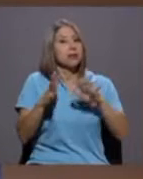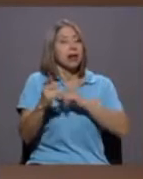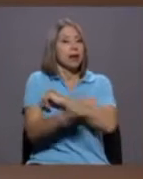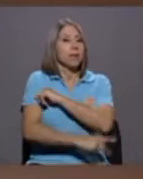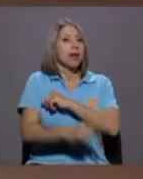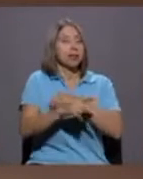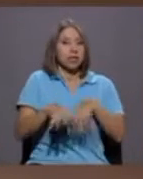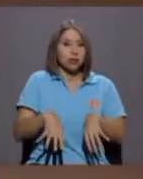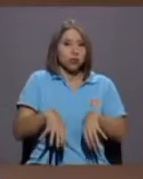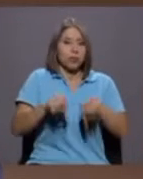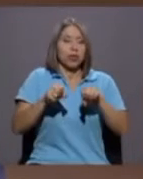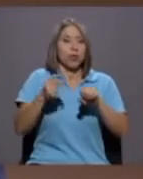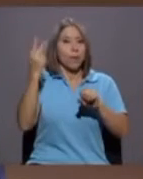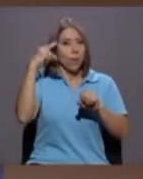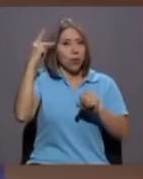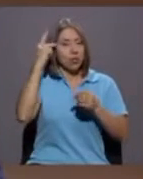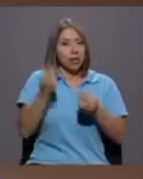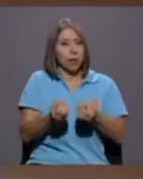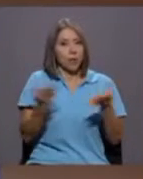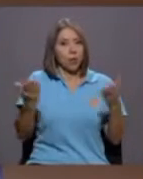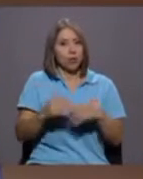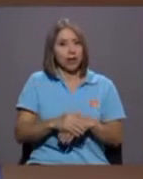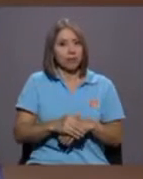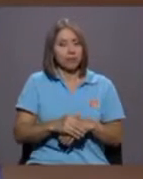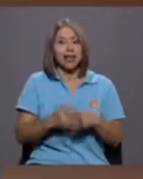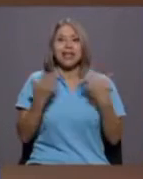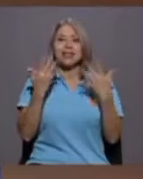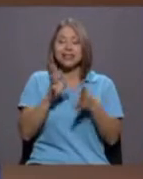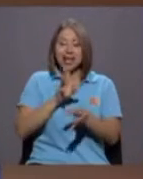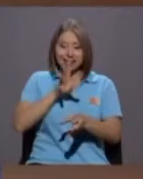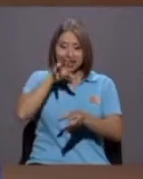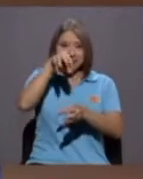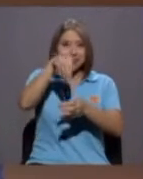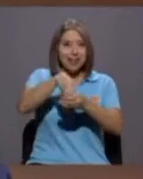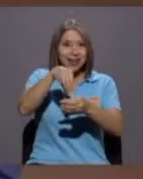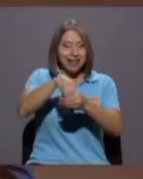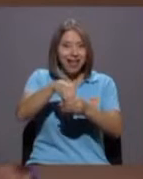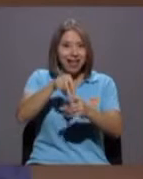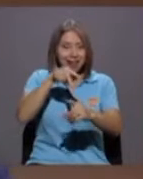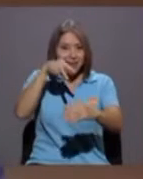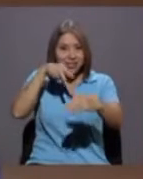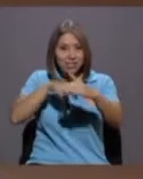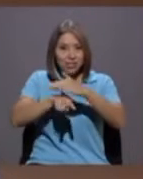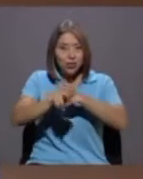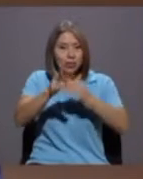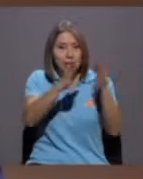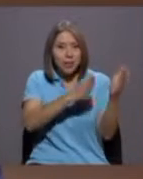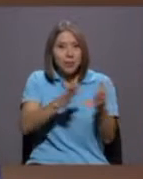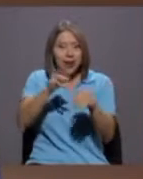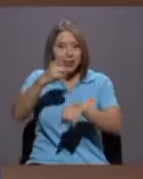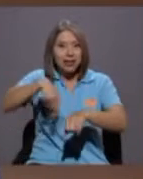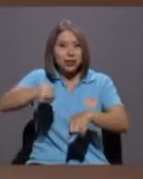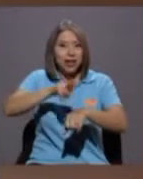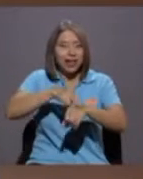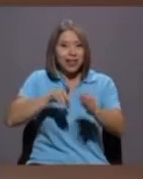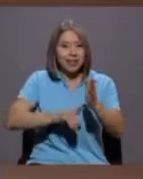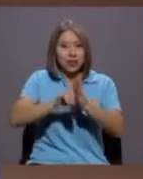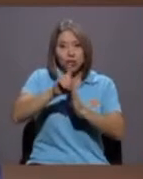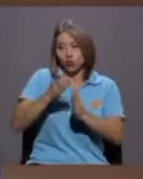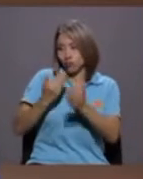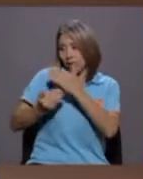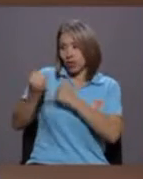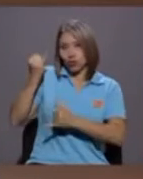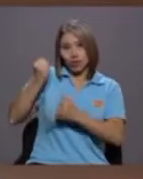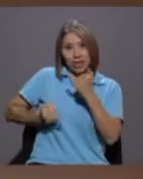política pública en este tema, que está inserta en la visión del Plan Nacional de Desarrollo. Es más, en los últimos 3 planes nacionales de desarrollo